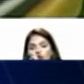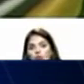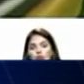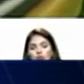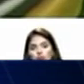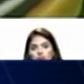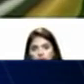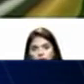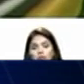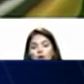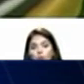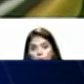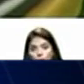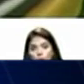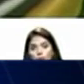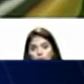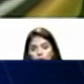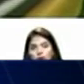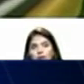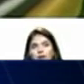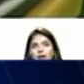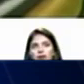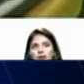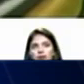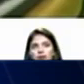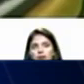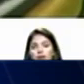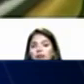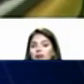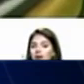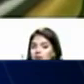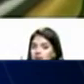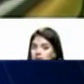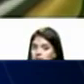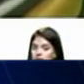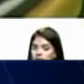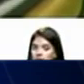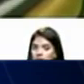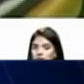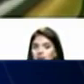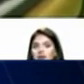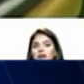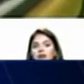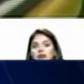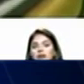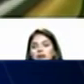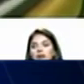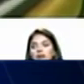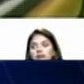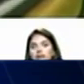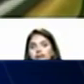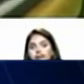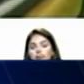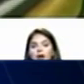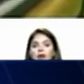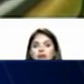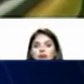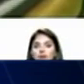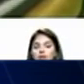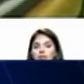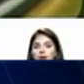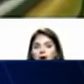Constituyente podrá limitar o decidir la cesación de las actividades de